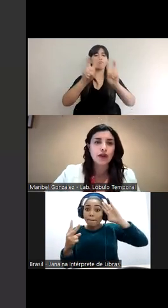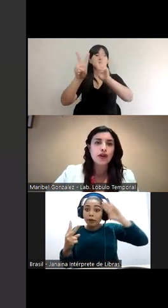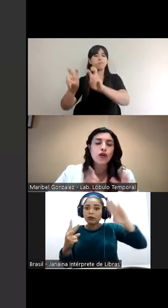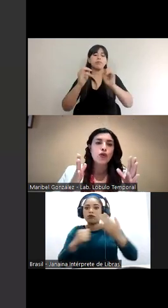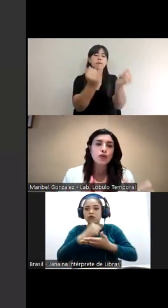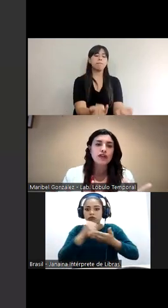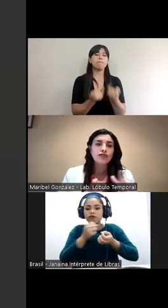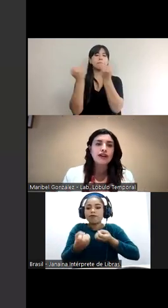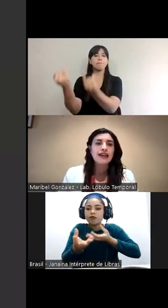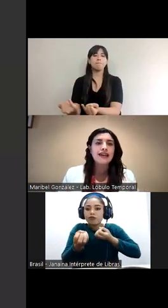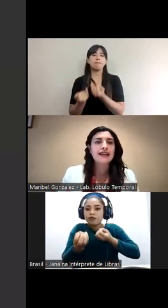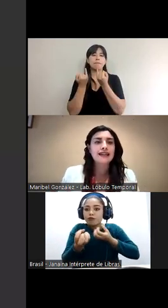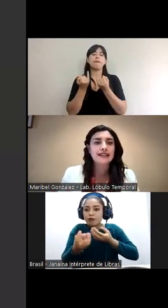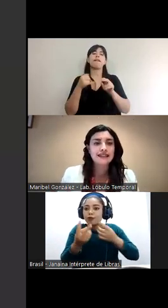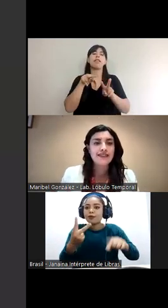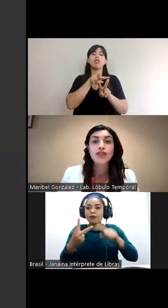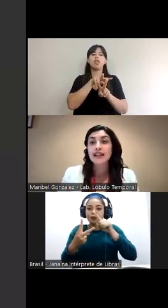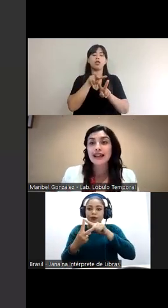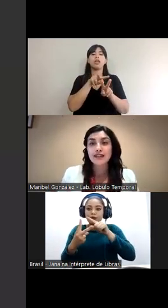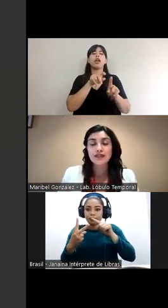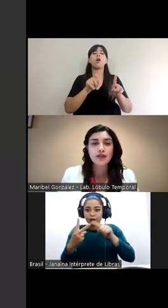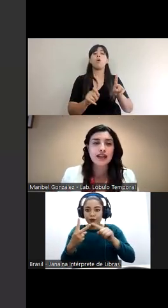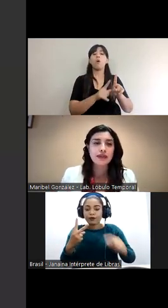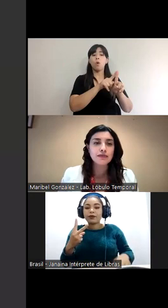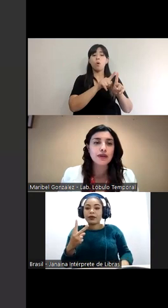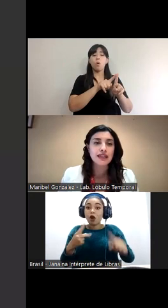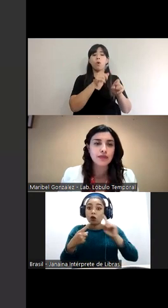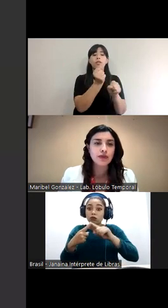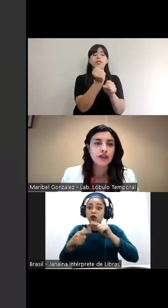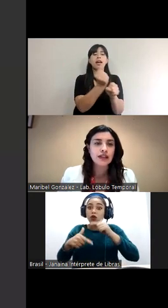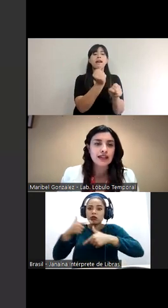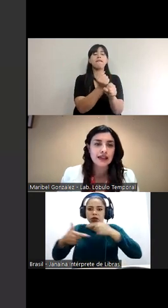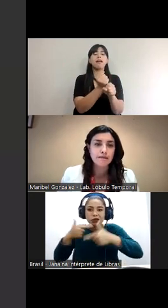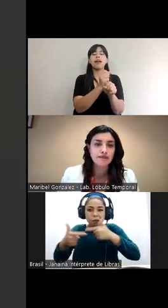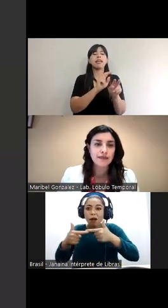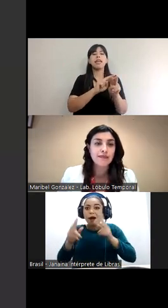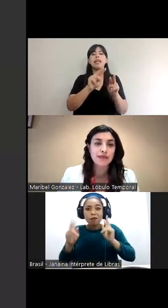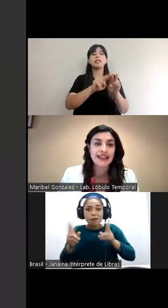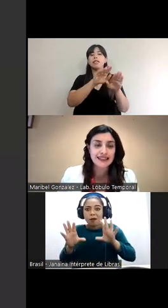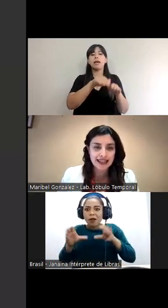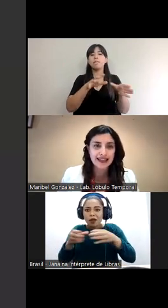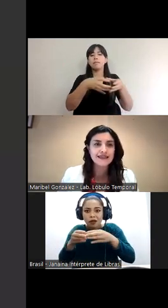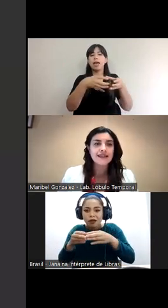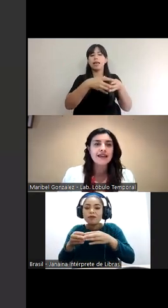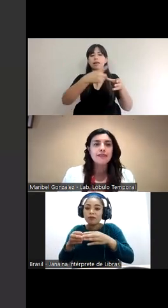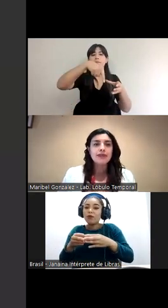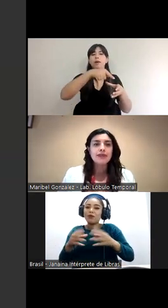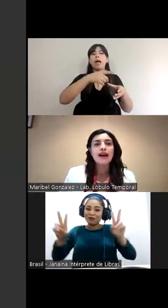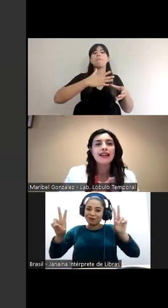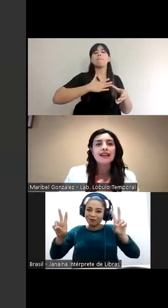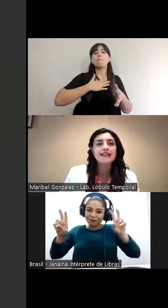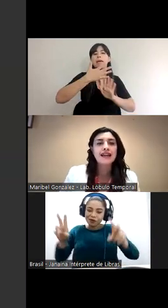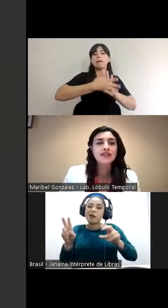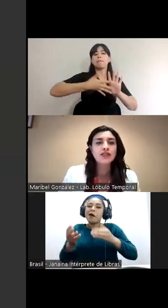información. Uno fue el trabajo que realizó el mismo equipo de Mis Primeras Señas.